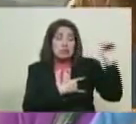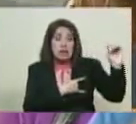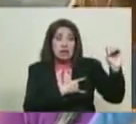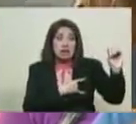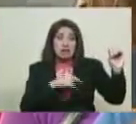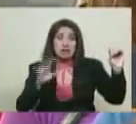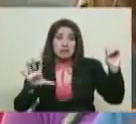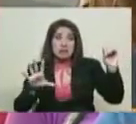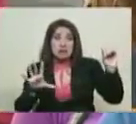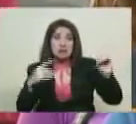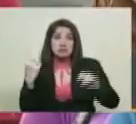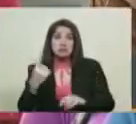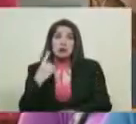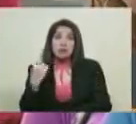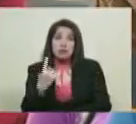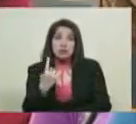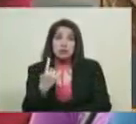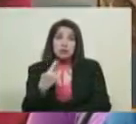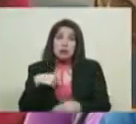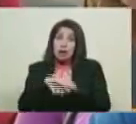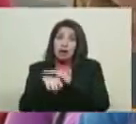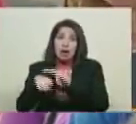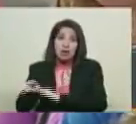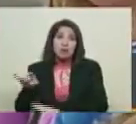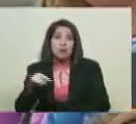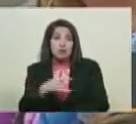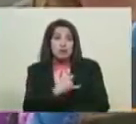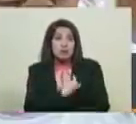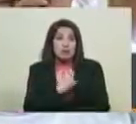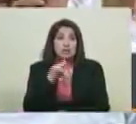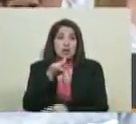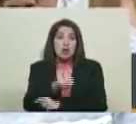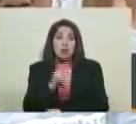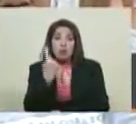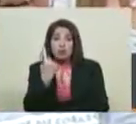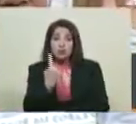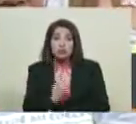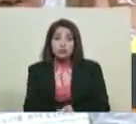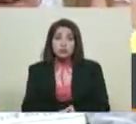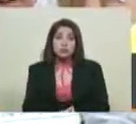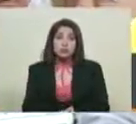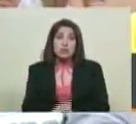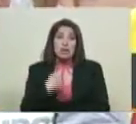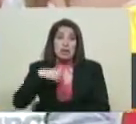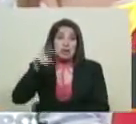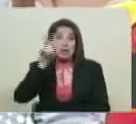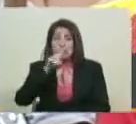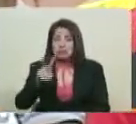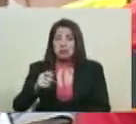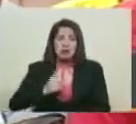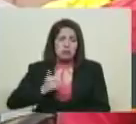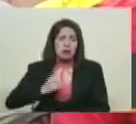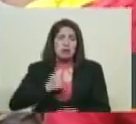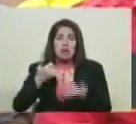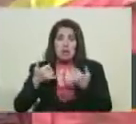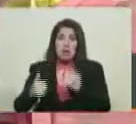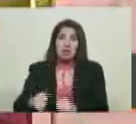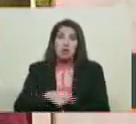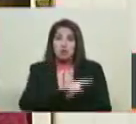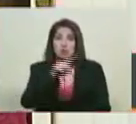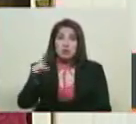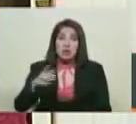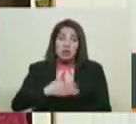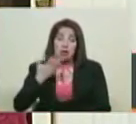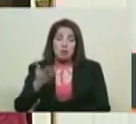5 acceden a la universidad y se gradúa uno. En Venezuela, cualquier hijo de ustedes puede graduarse de